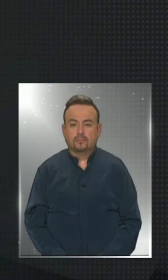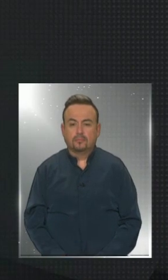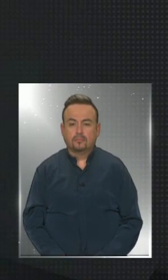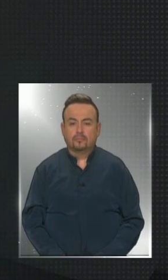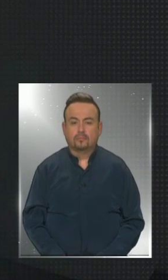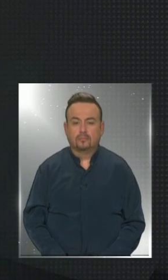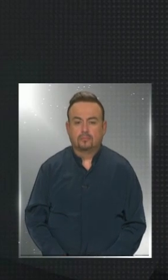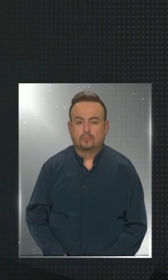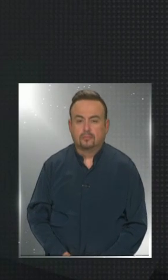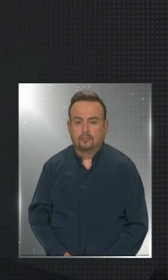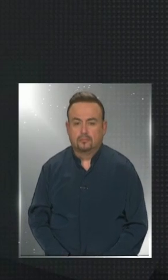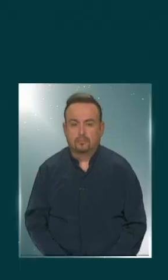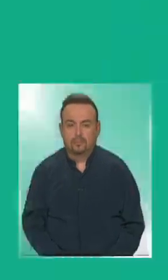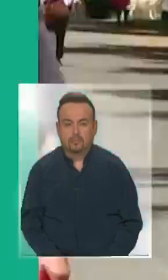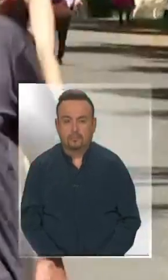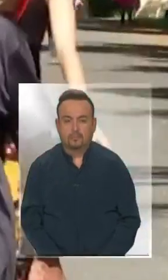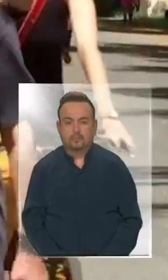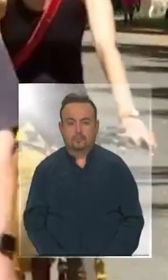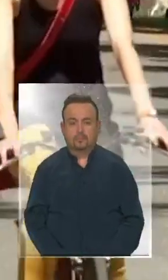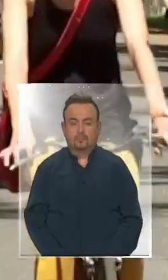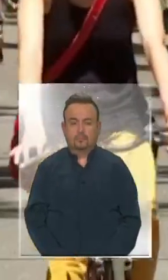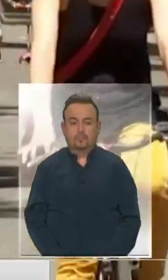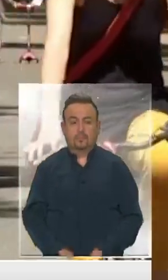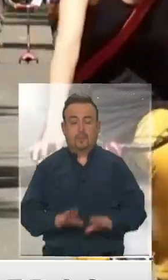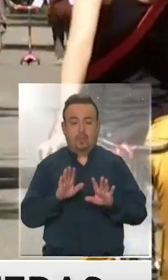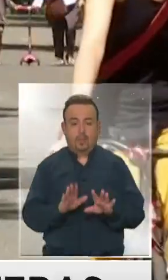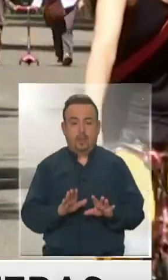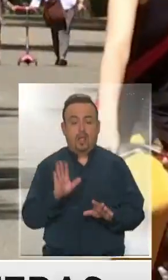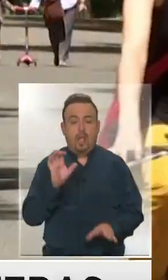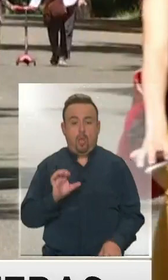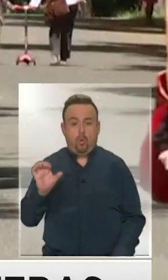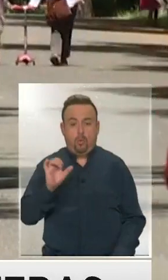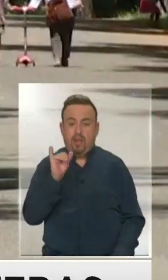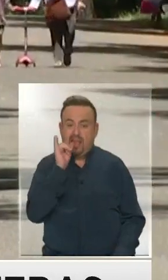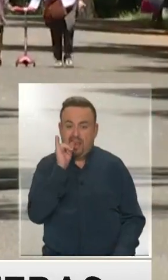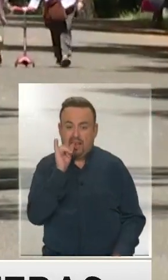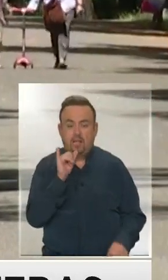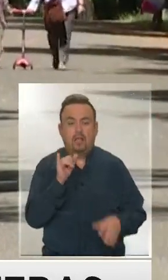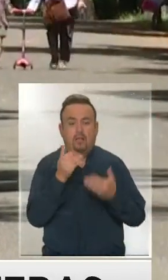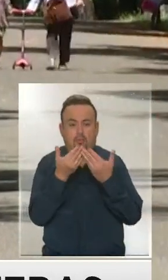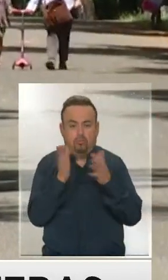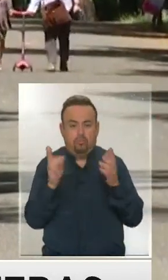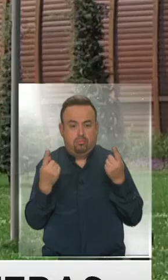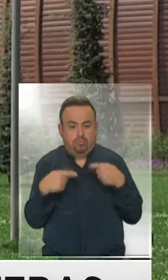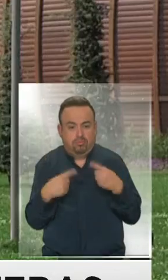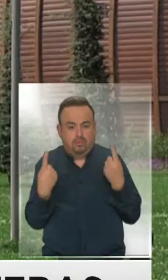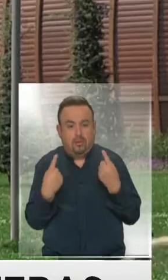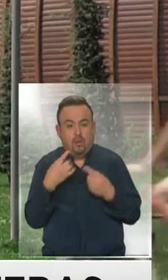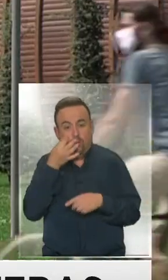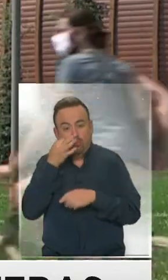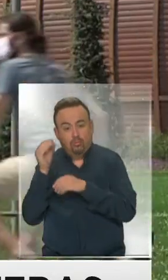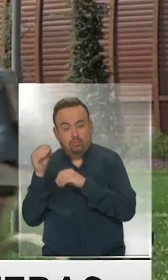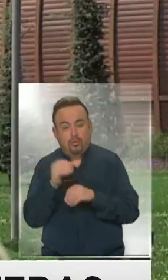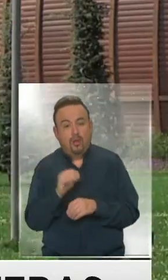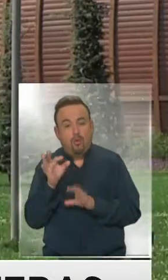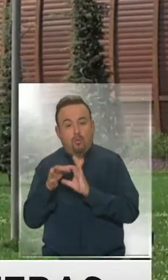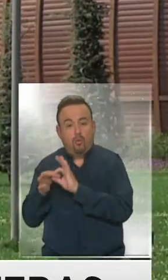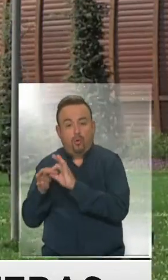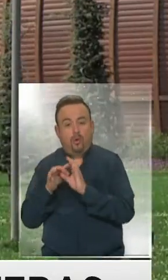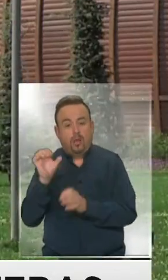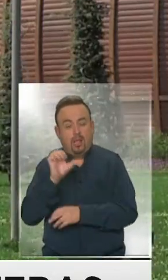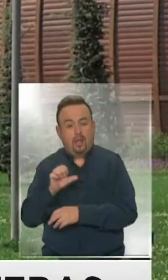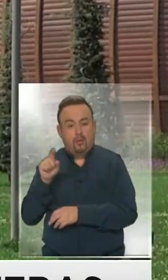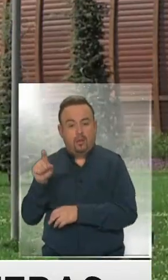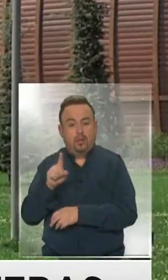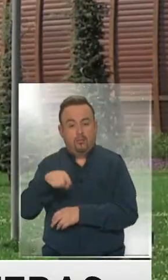y nos mantenemos en europa italia reabrir a sus fronteras a los turistas de la unión europea el próximo